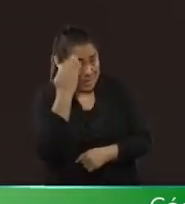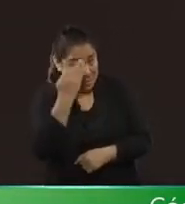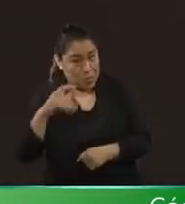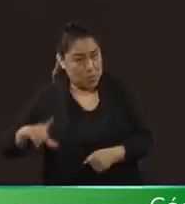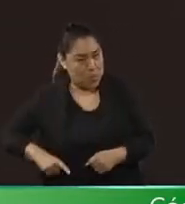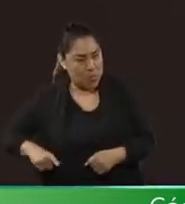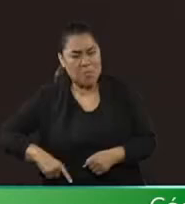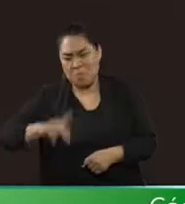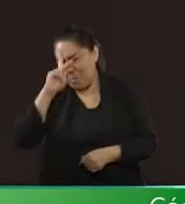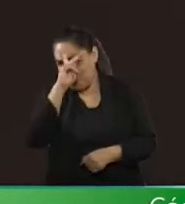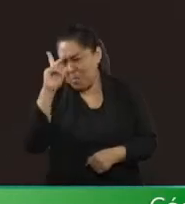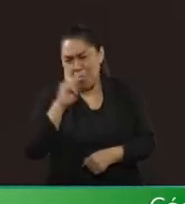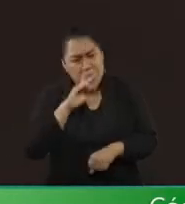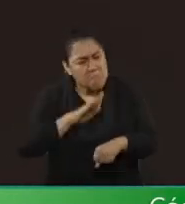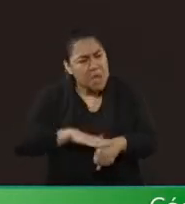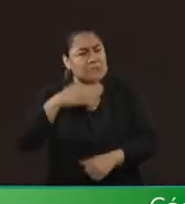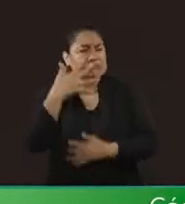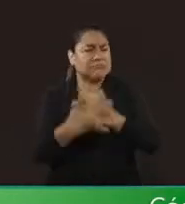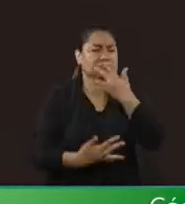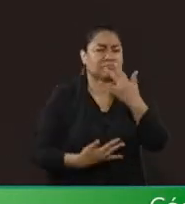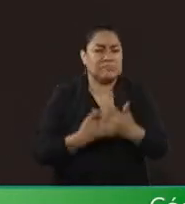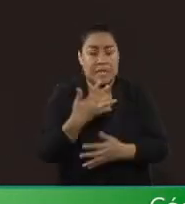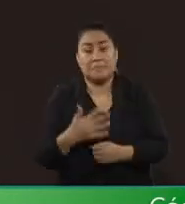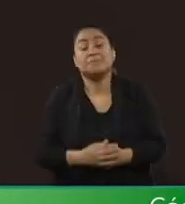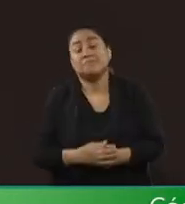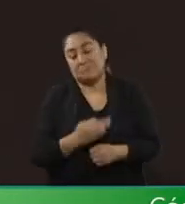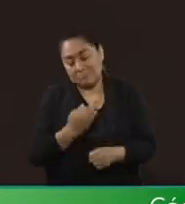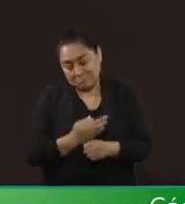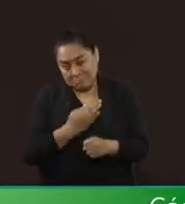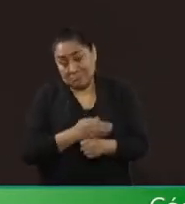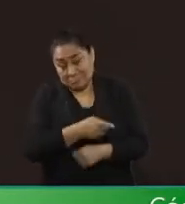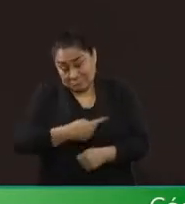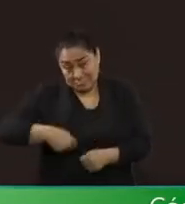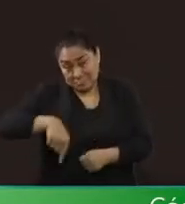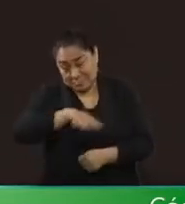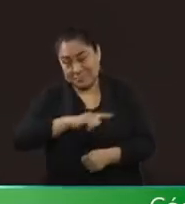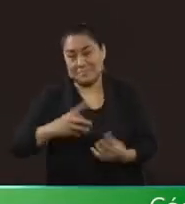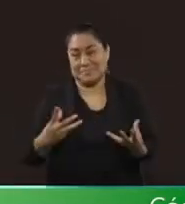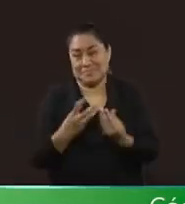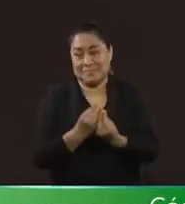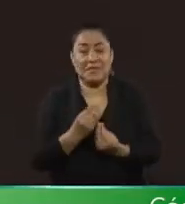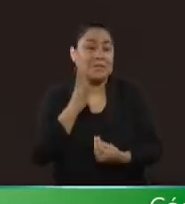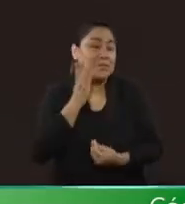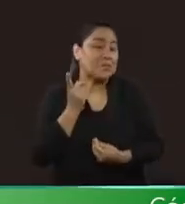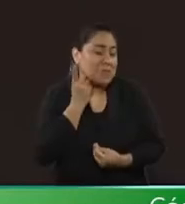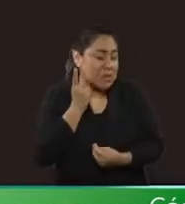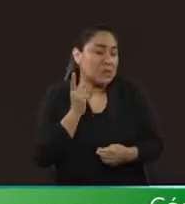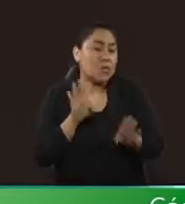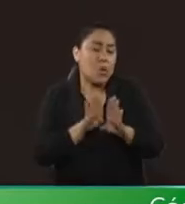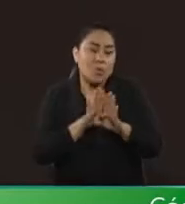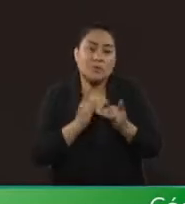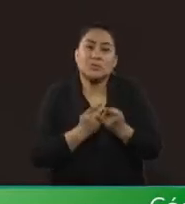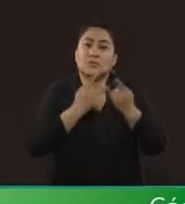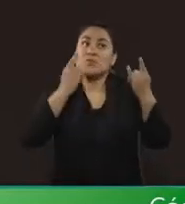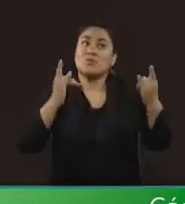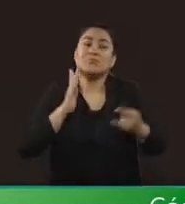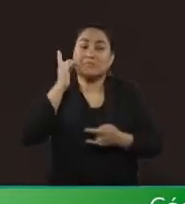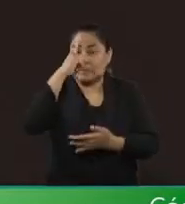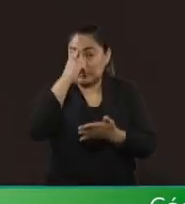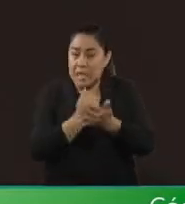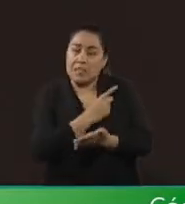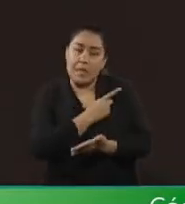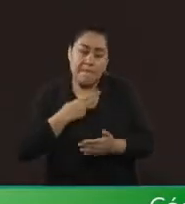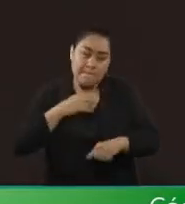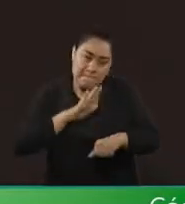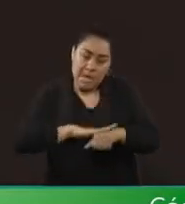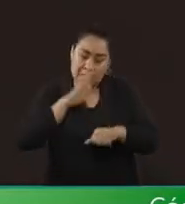historia? No me queda duda que seremos una legislatura histórica y es justo por ello que tenemos que asumir ese papel y tener altura de